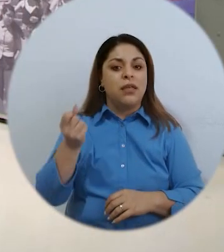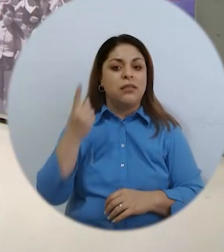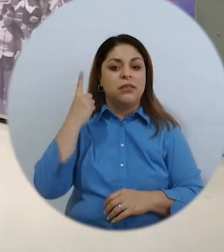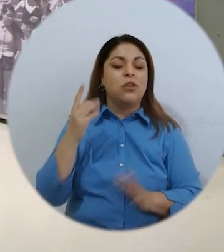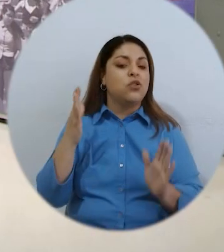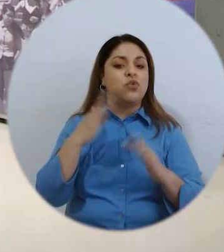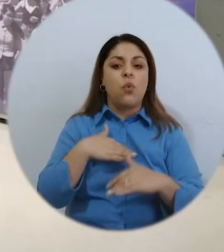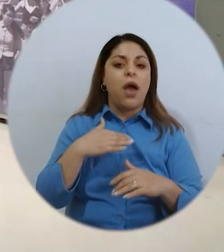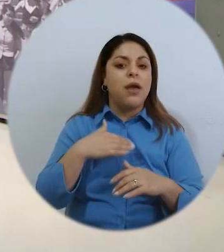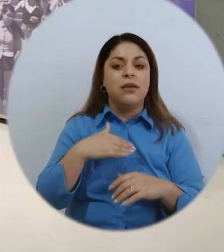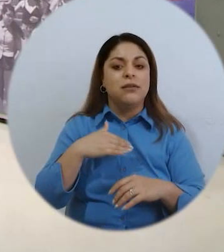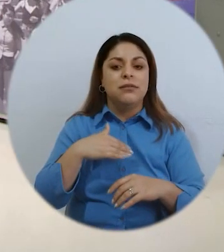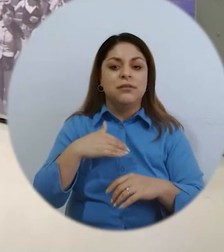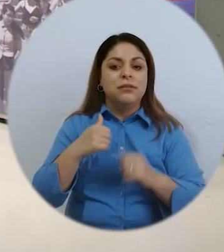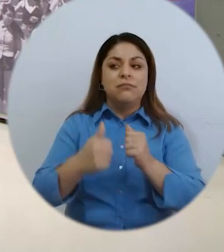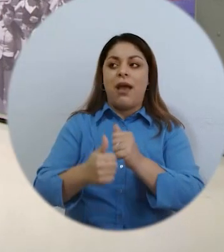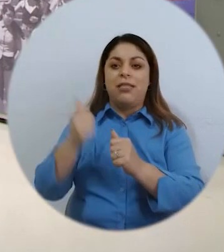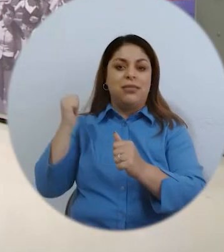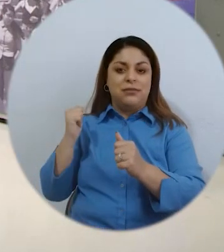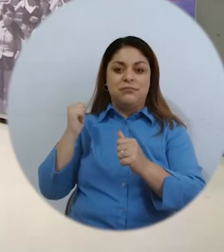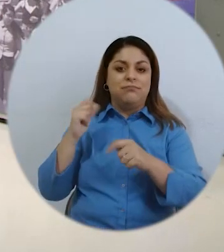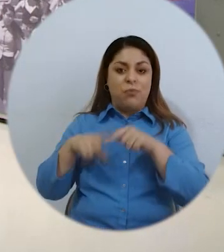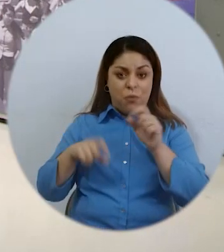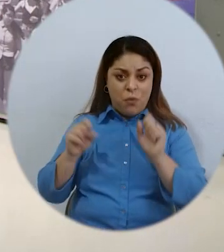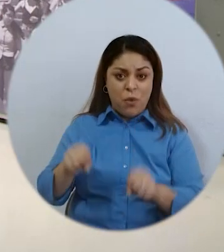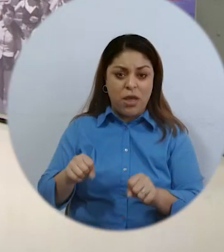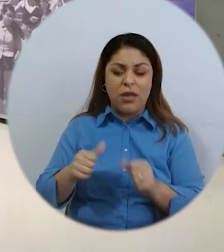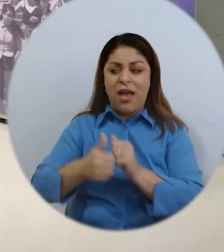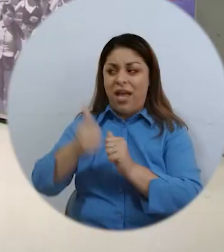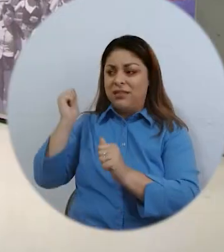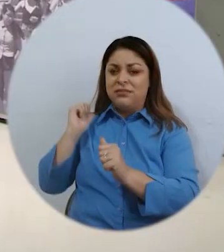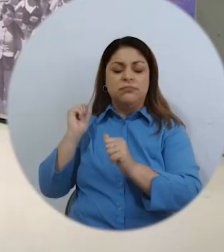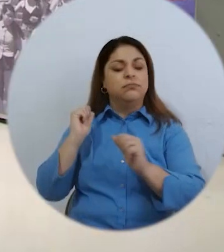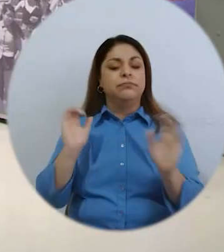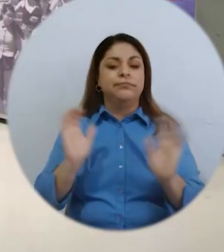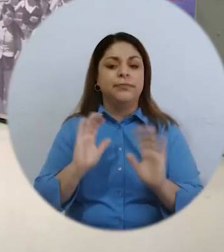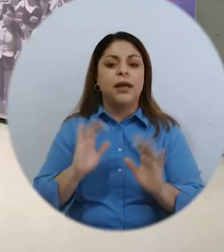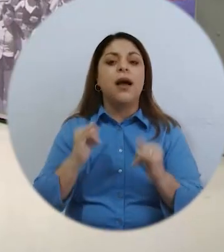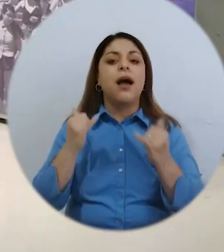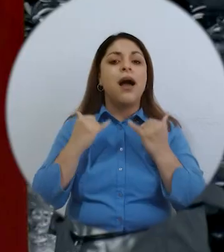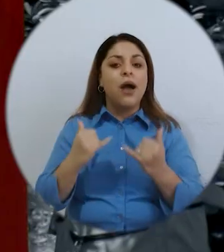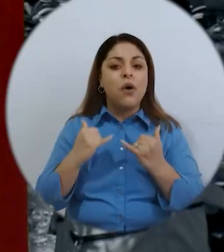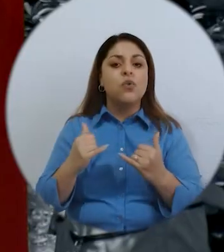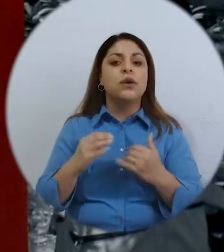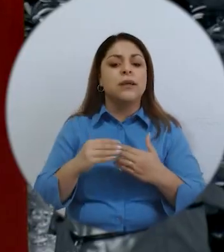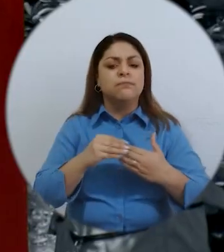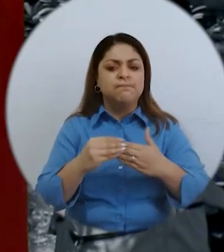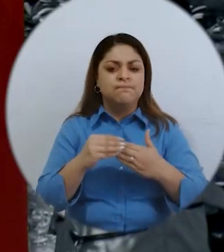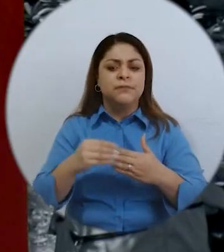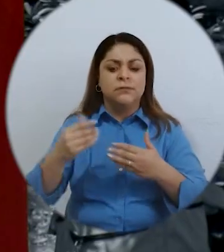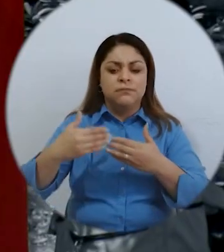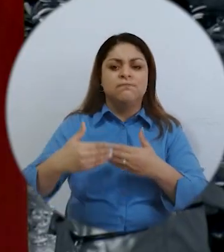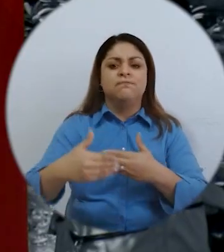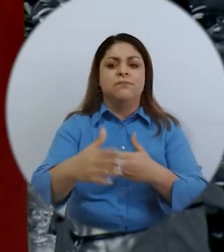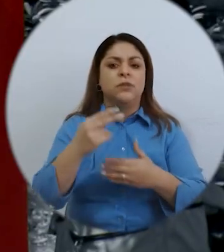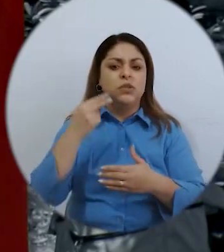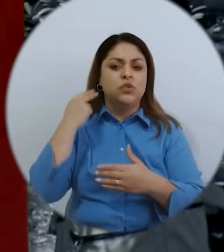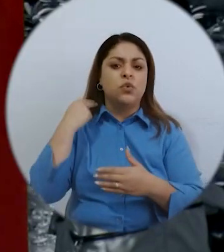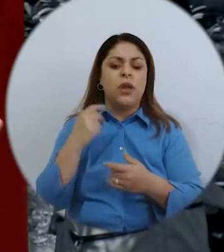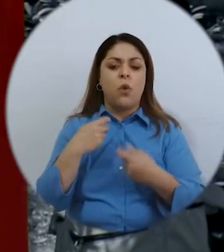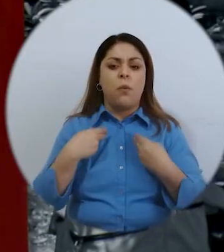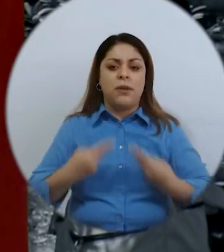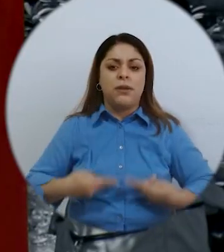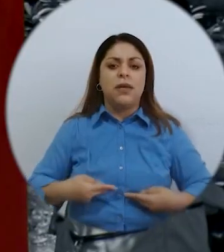que entendamos que no hay una marcha atrás, que estamos en un punto de inflexión en la historia de la humanidad que asiste